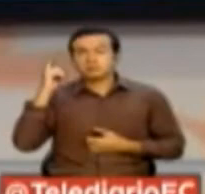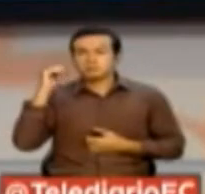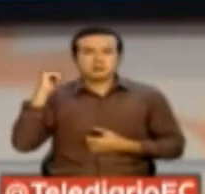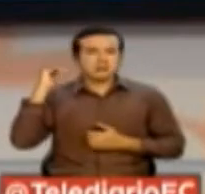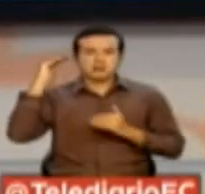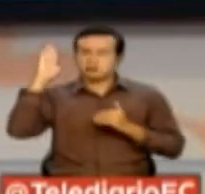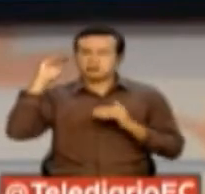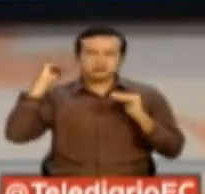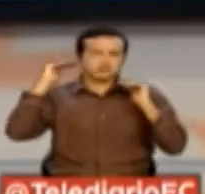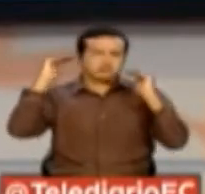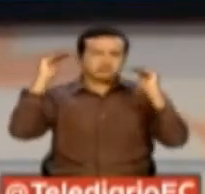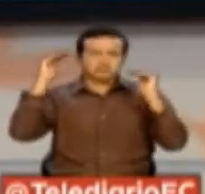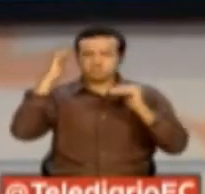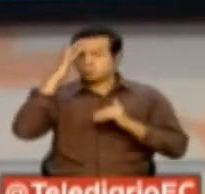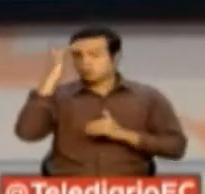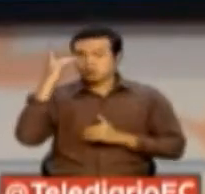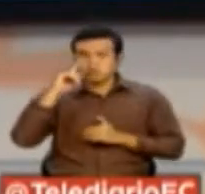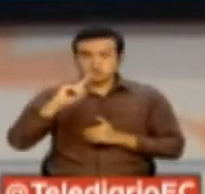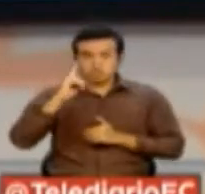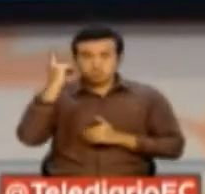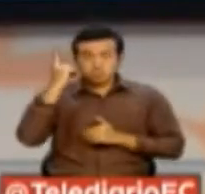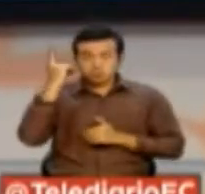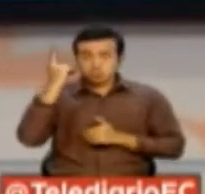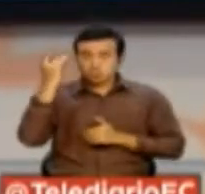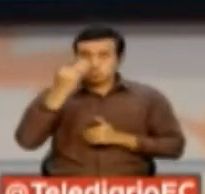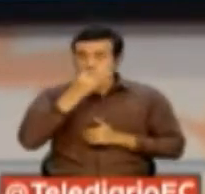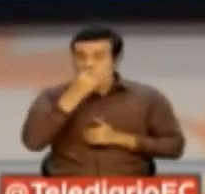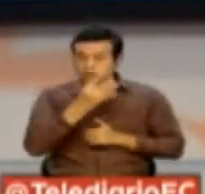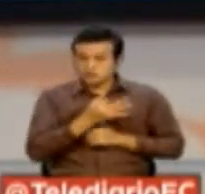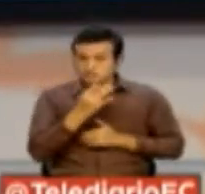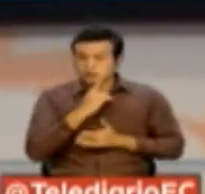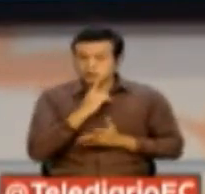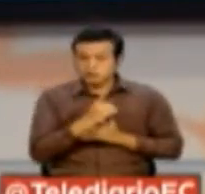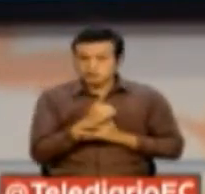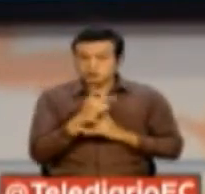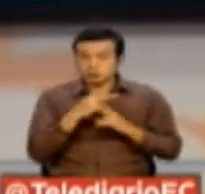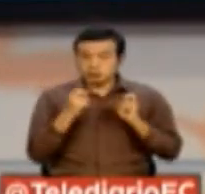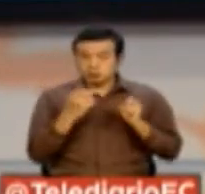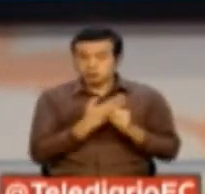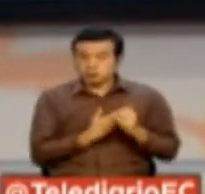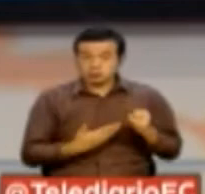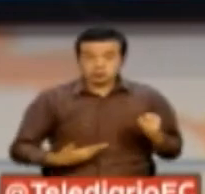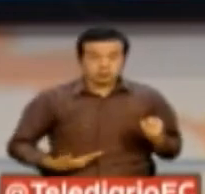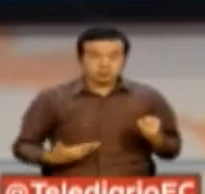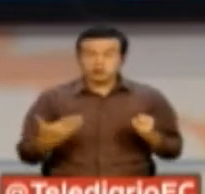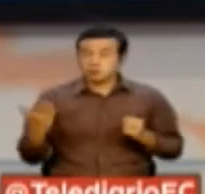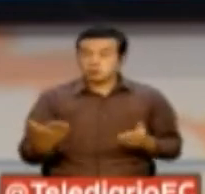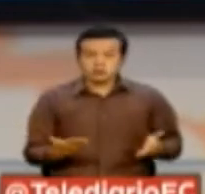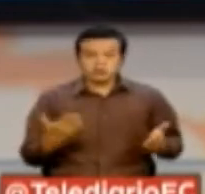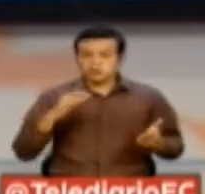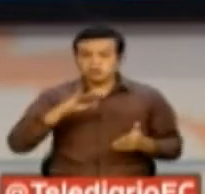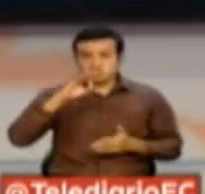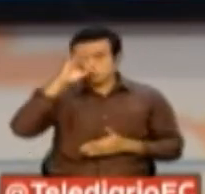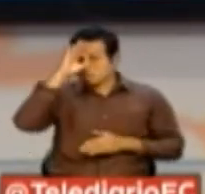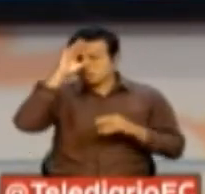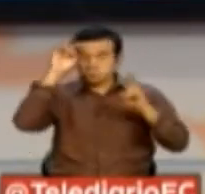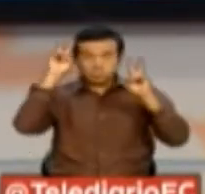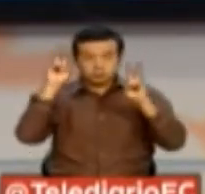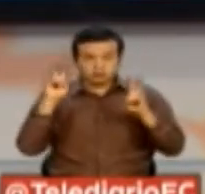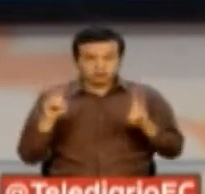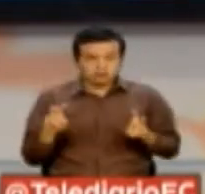más alto no porque la única explicación a que el expresidente no haya conocido de este tema